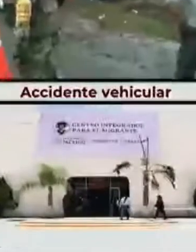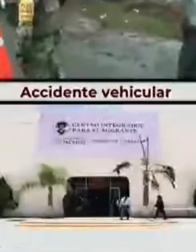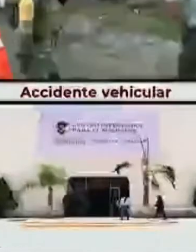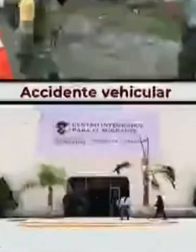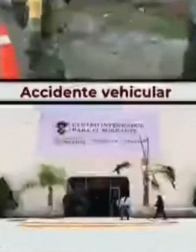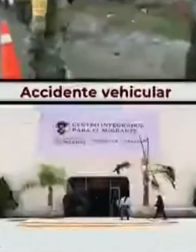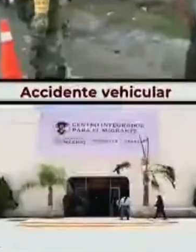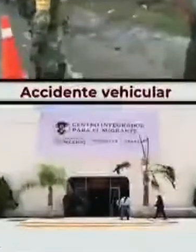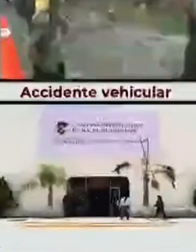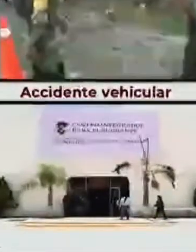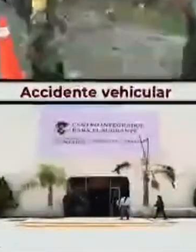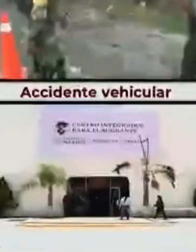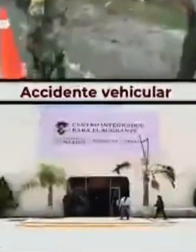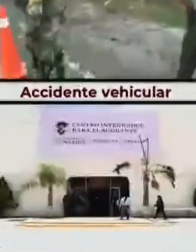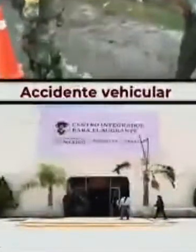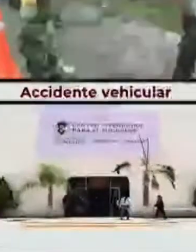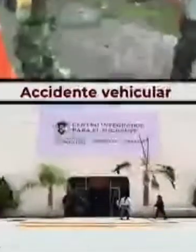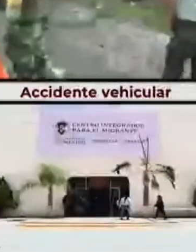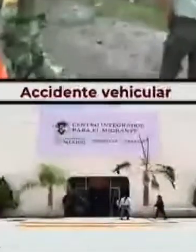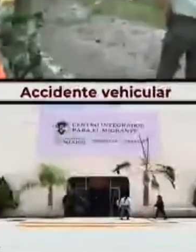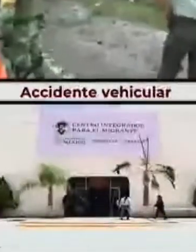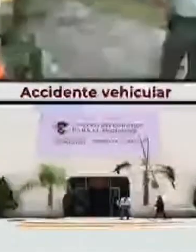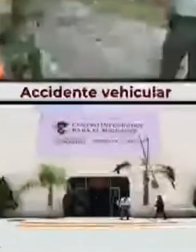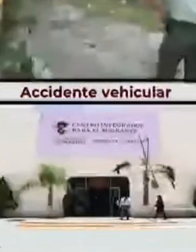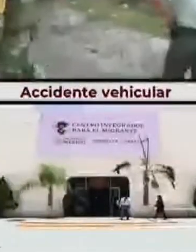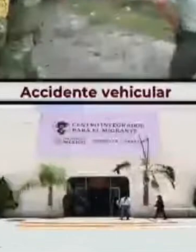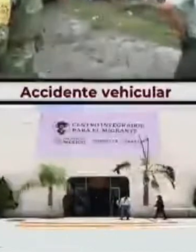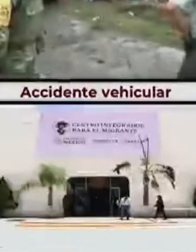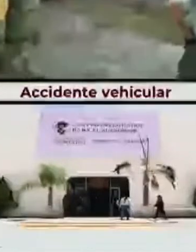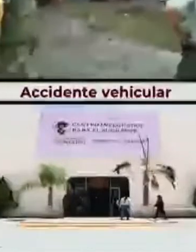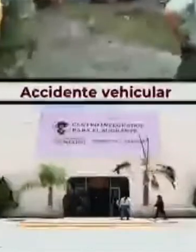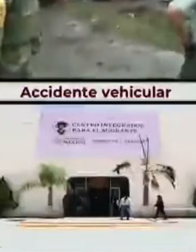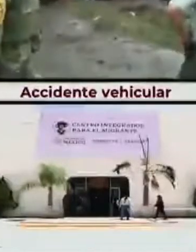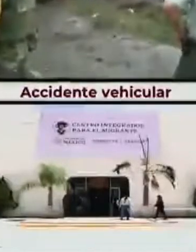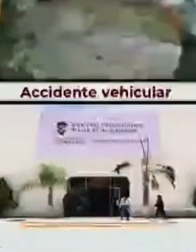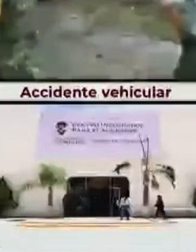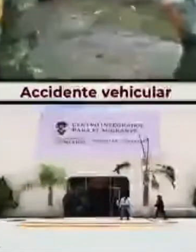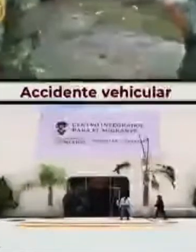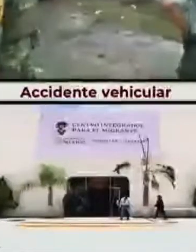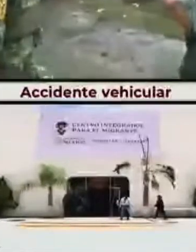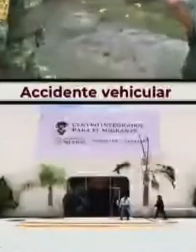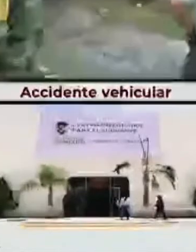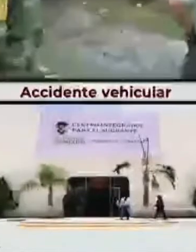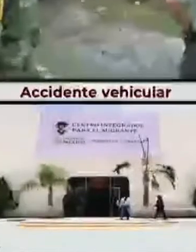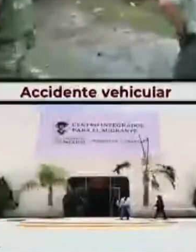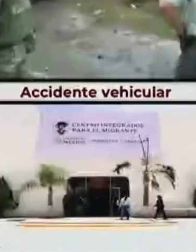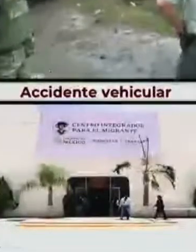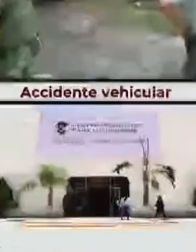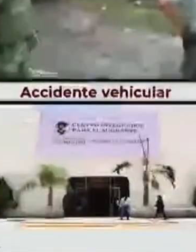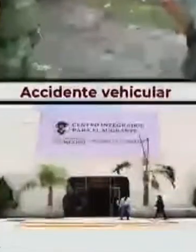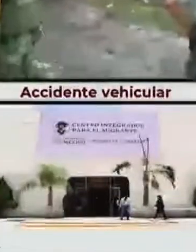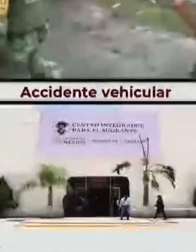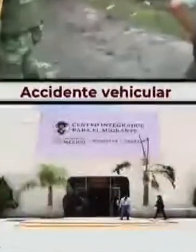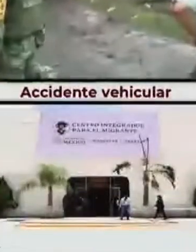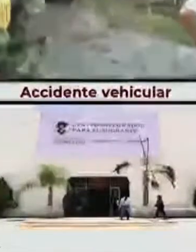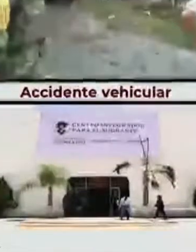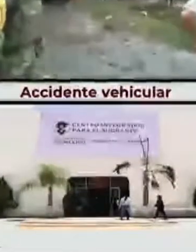5 aeronaves. Principalmente se han atendido heladas, frentes fríos, incendios forestales, lluvias